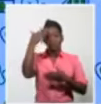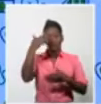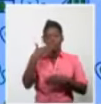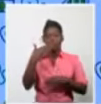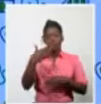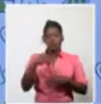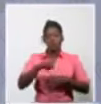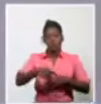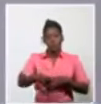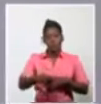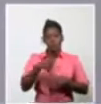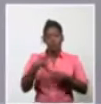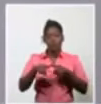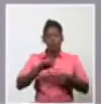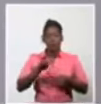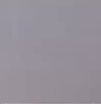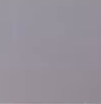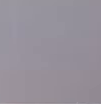conferencia.